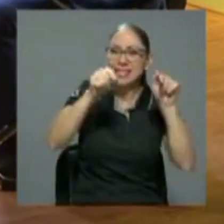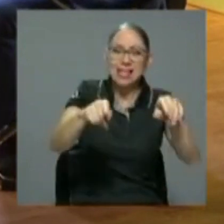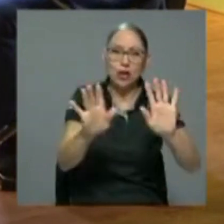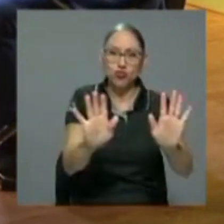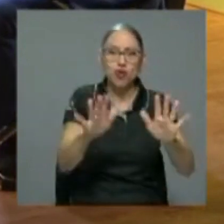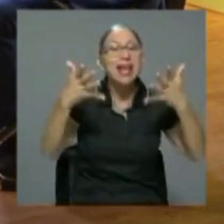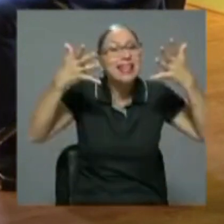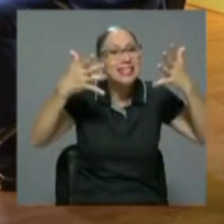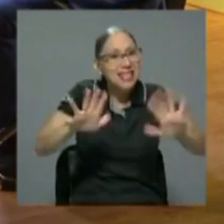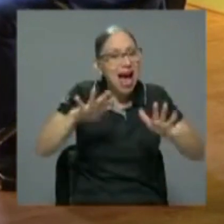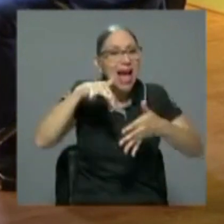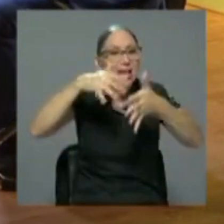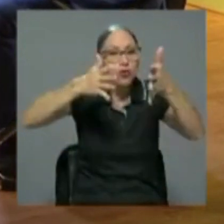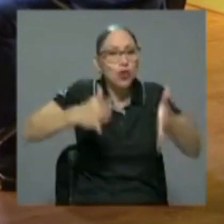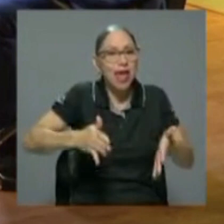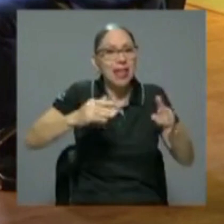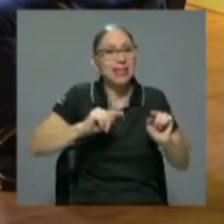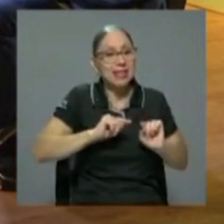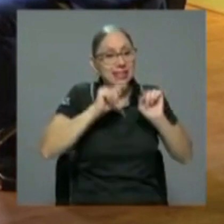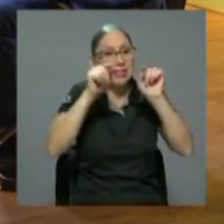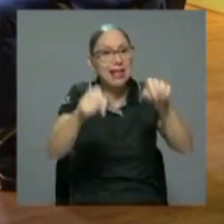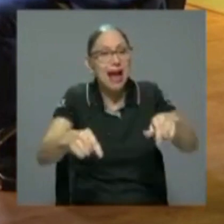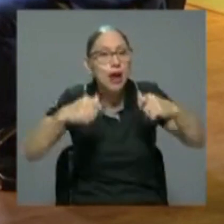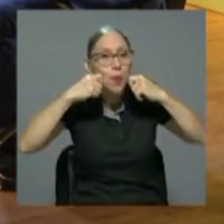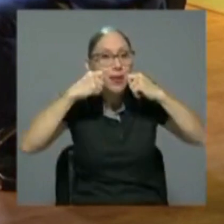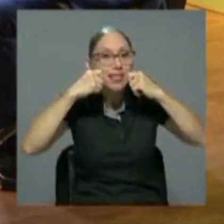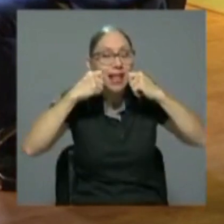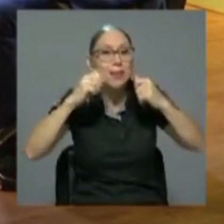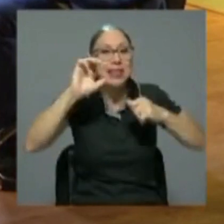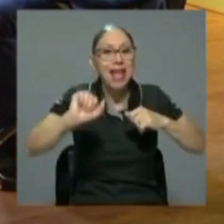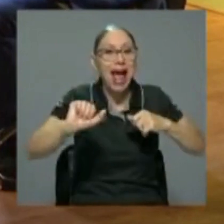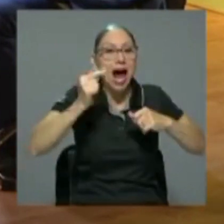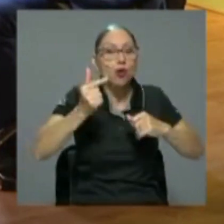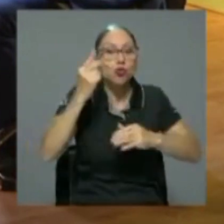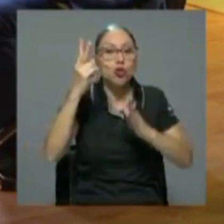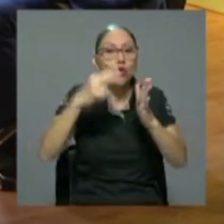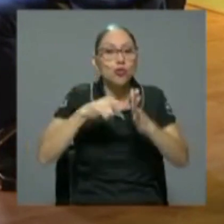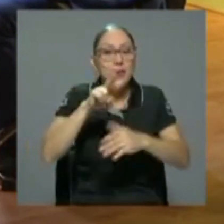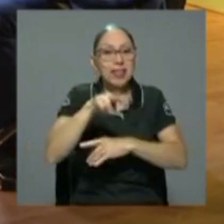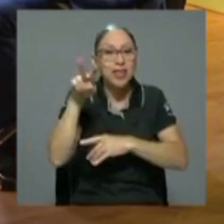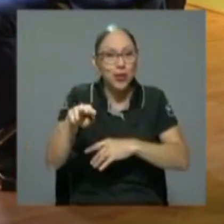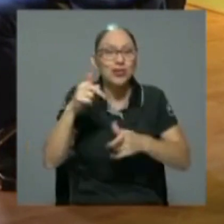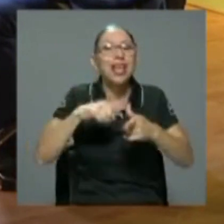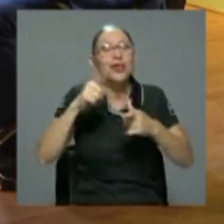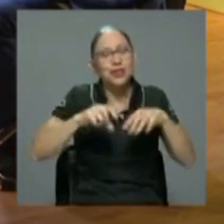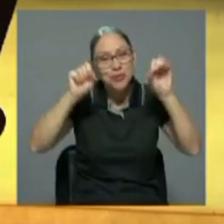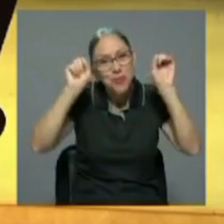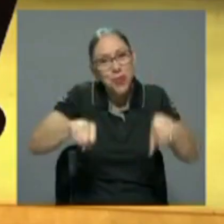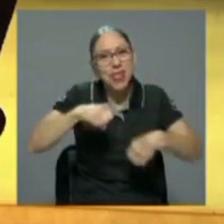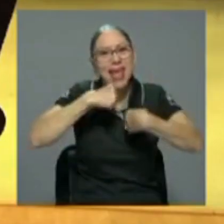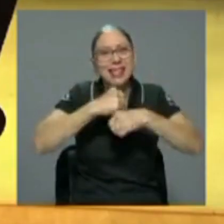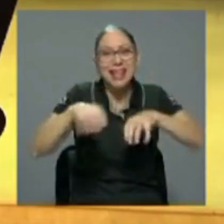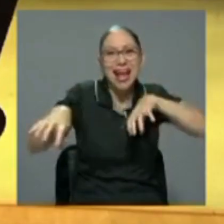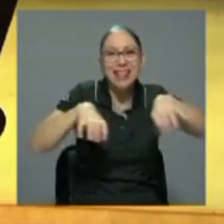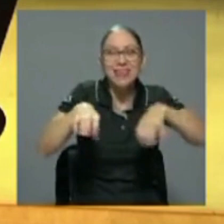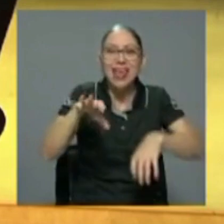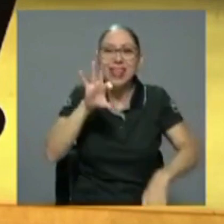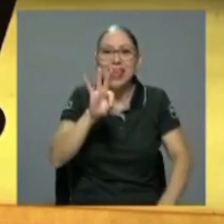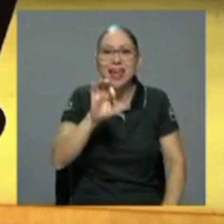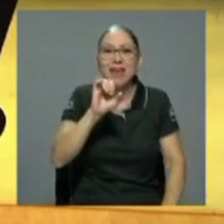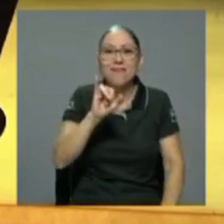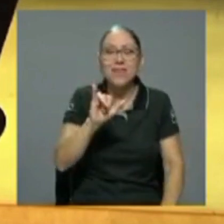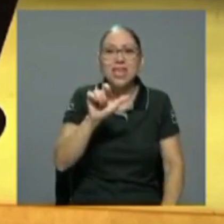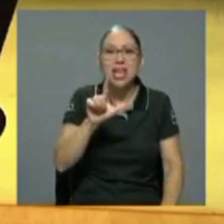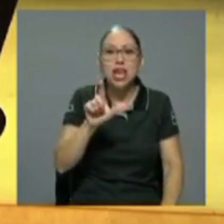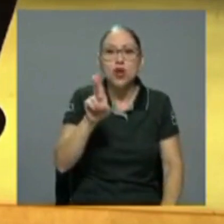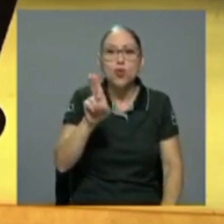estudiantado presencialmente en agosto de 2022 iba a ser posible hacer una Filuni presencial. En este caso fue la